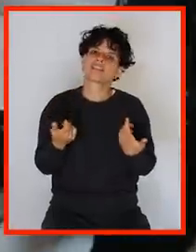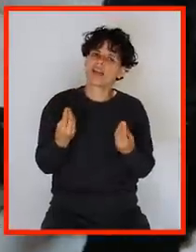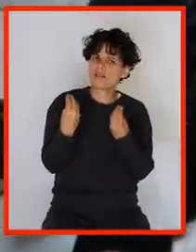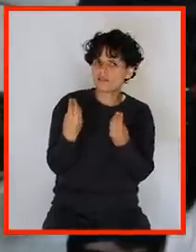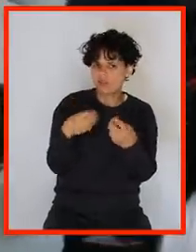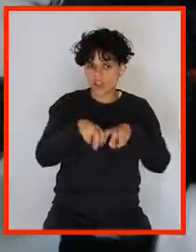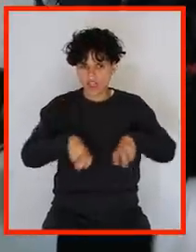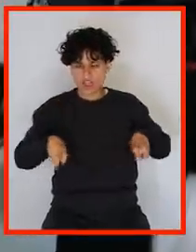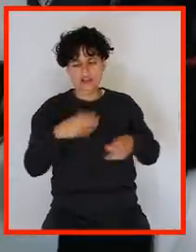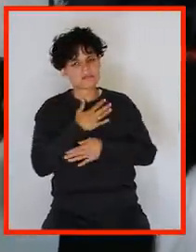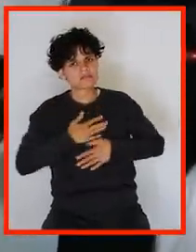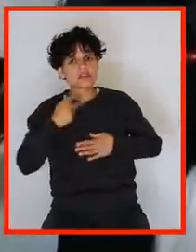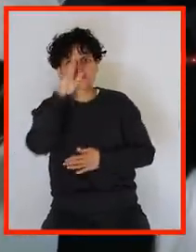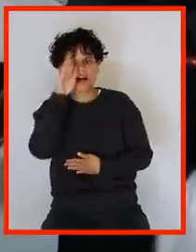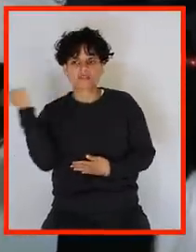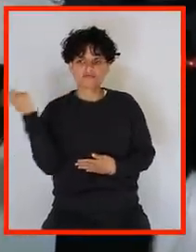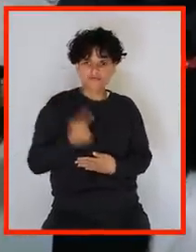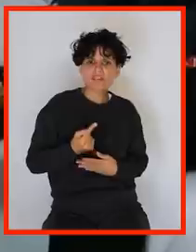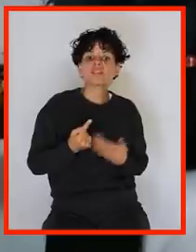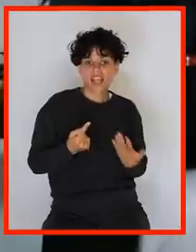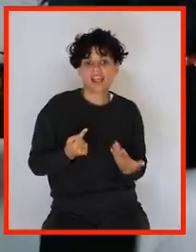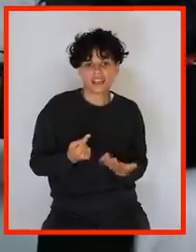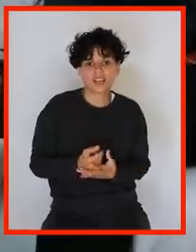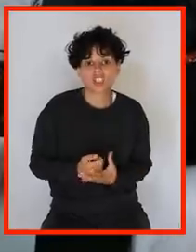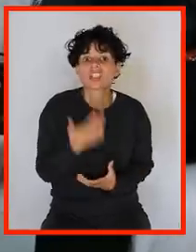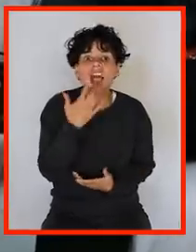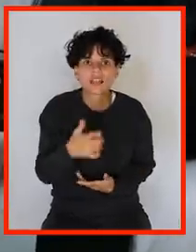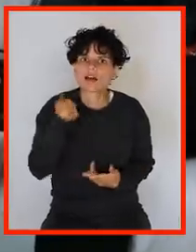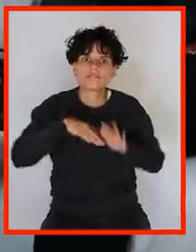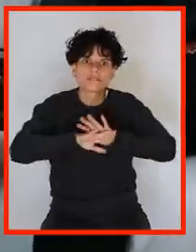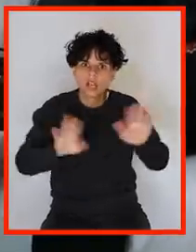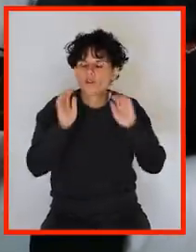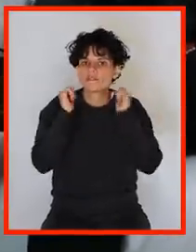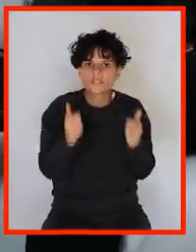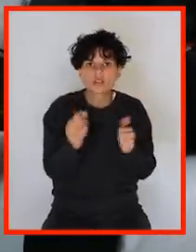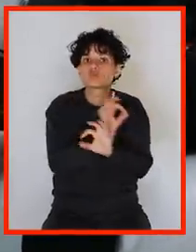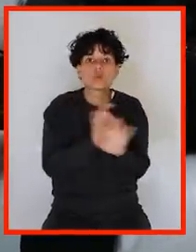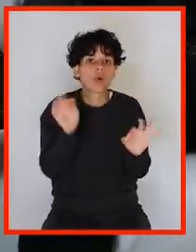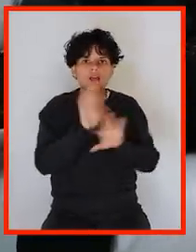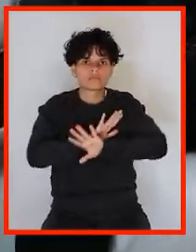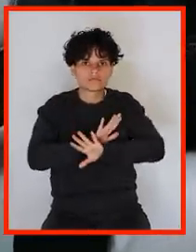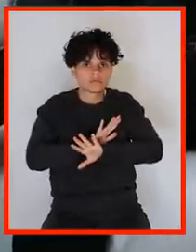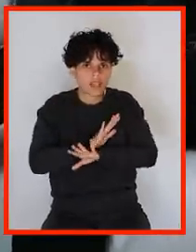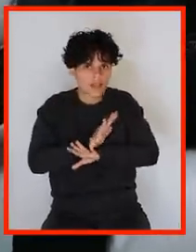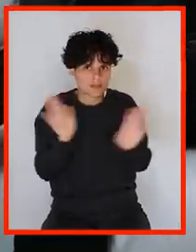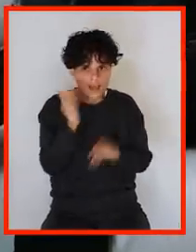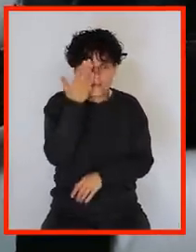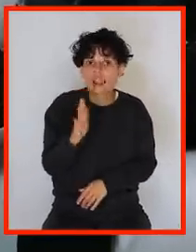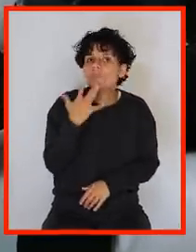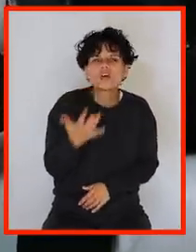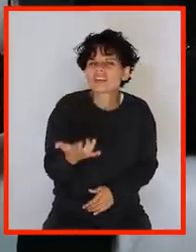Esto está muy bueno. Hasta la Blanca llegó. Esto termina mal. Sí, esto termina bien. No termina mal. Esto empieza bien.